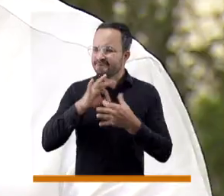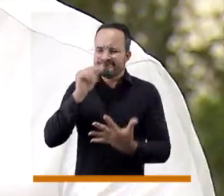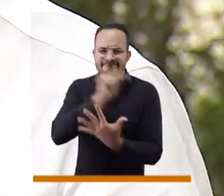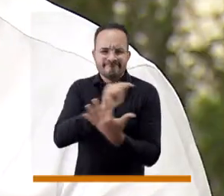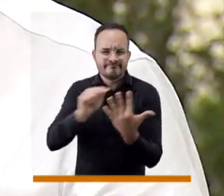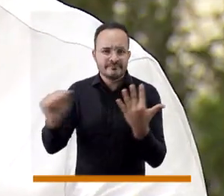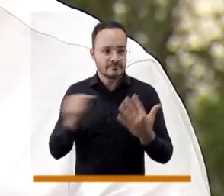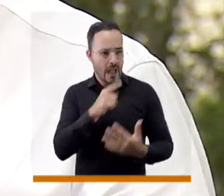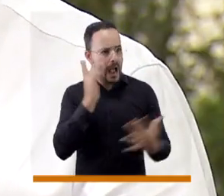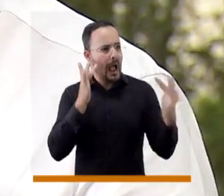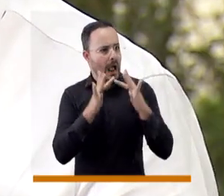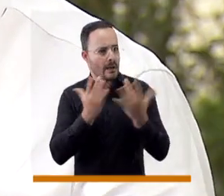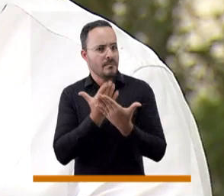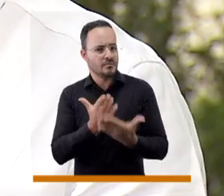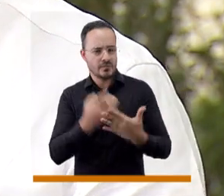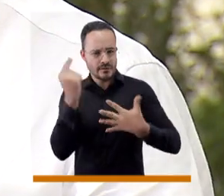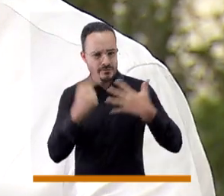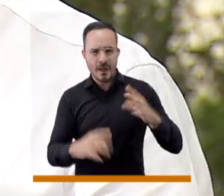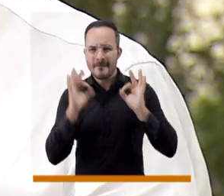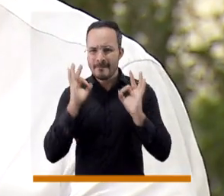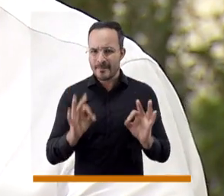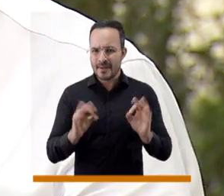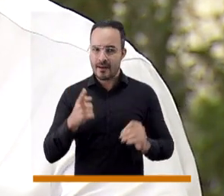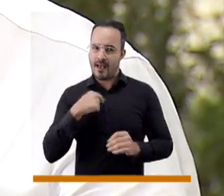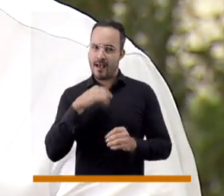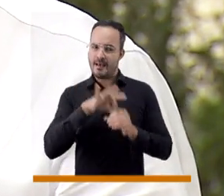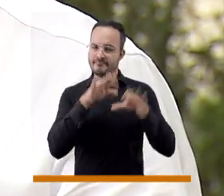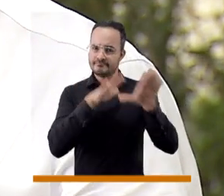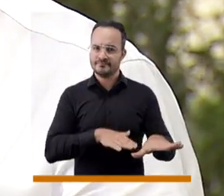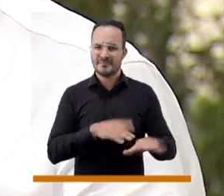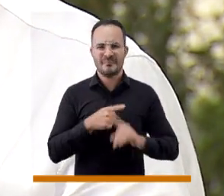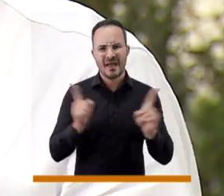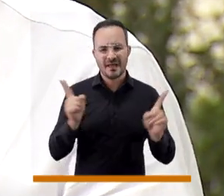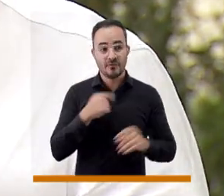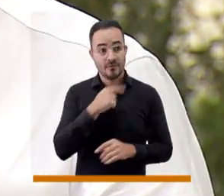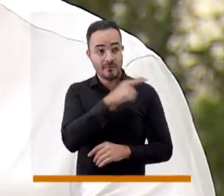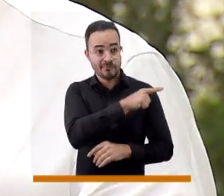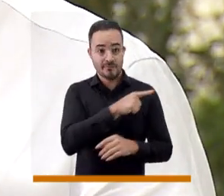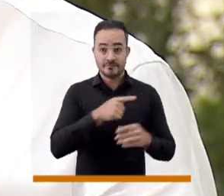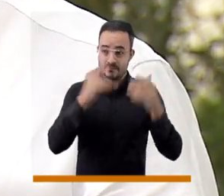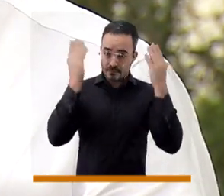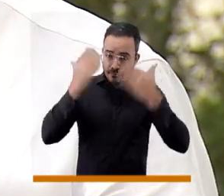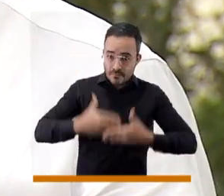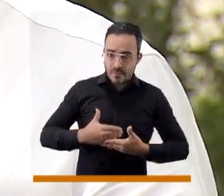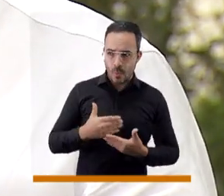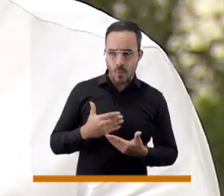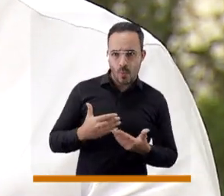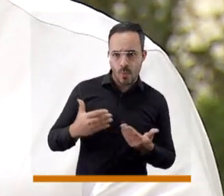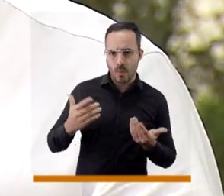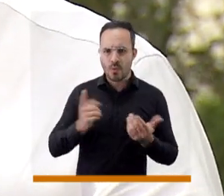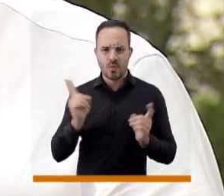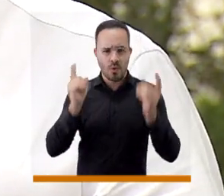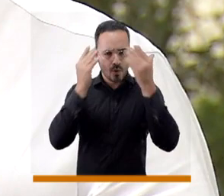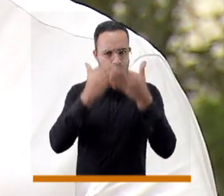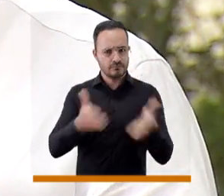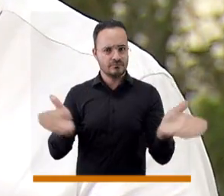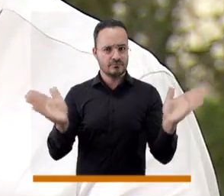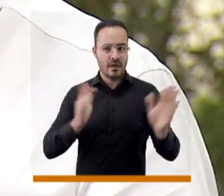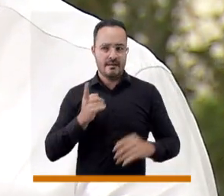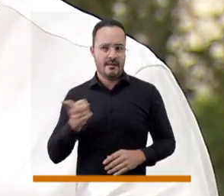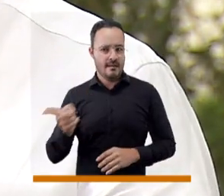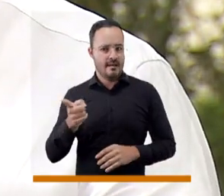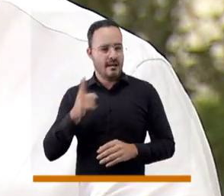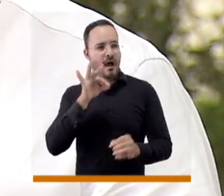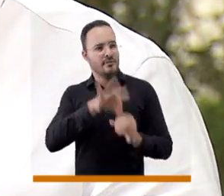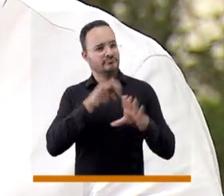ordenanza o con proyectos de ley en las corporaciones donde estén. Pero lo más importante es que hagan un trabajo